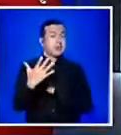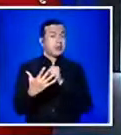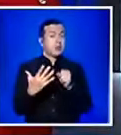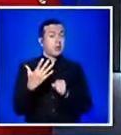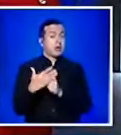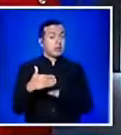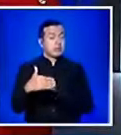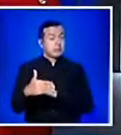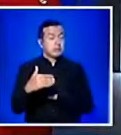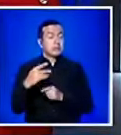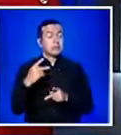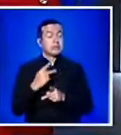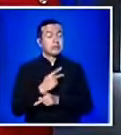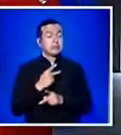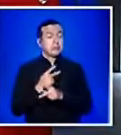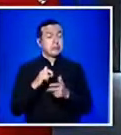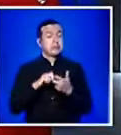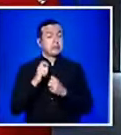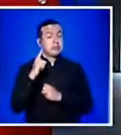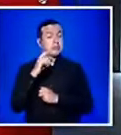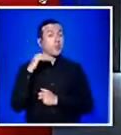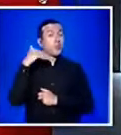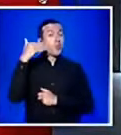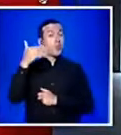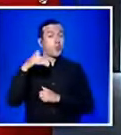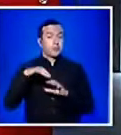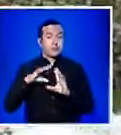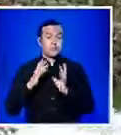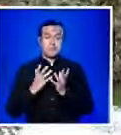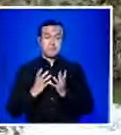serán cruciales para el futuro de la Tierra.